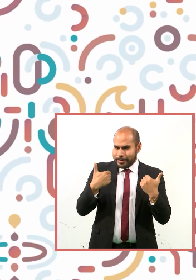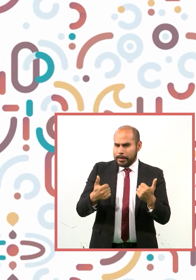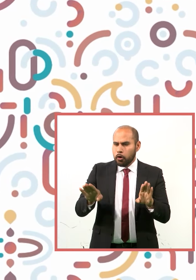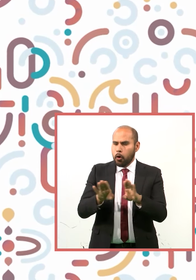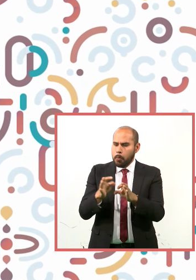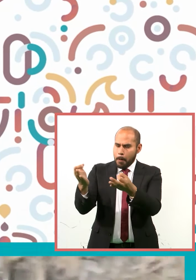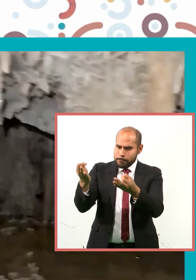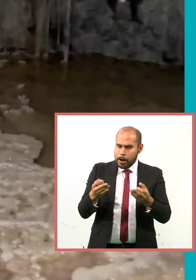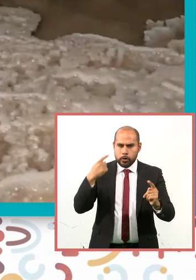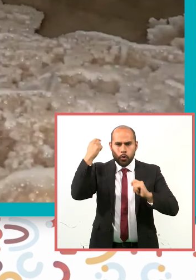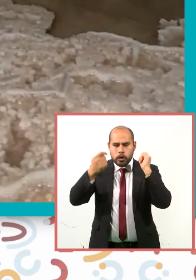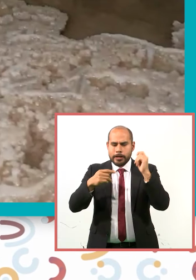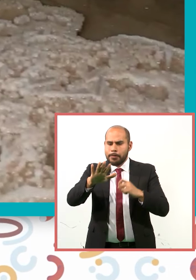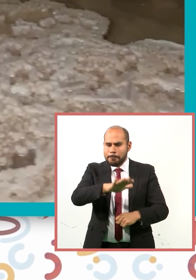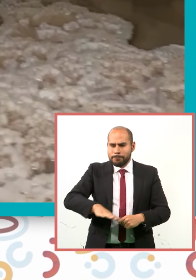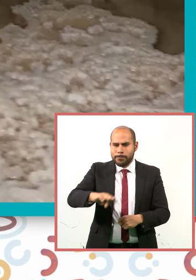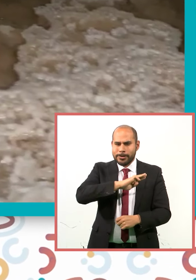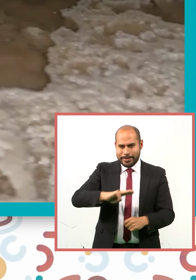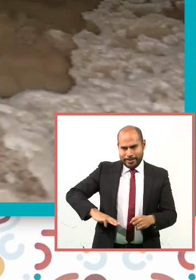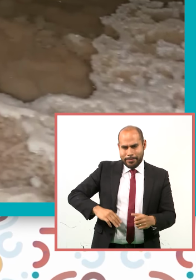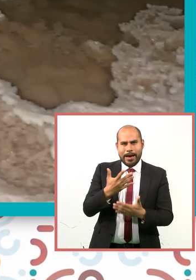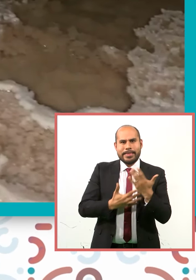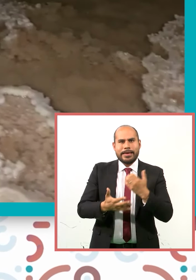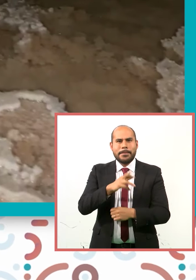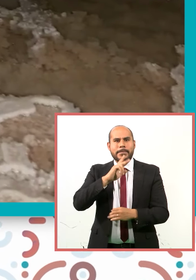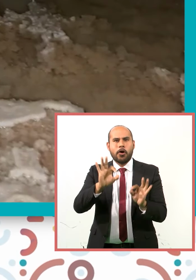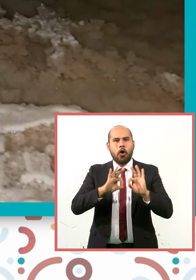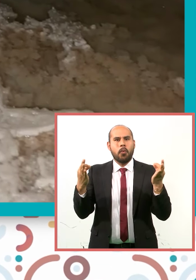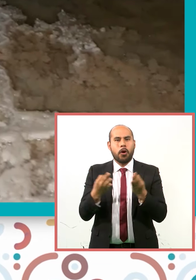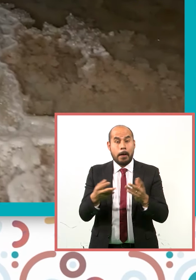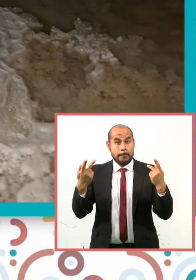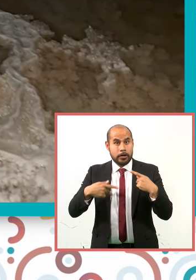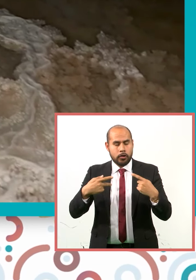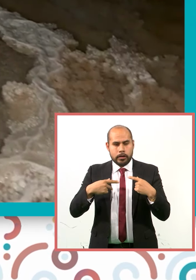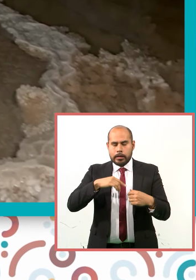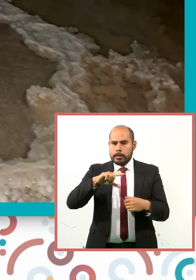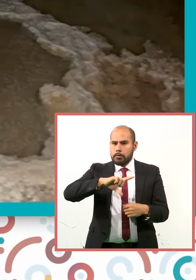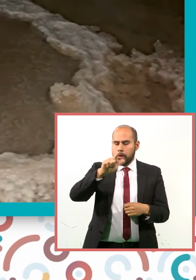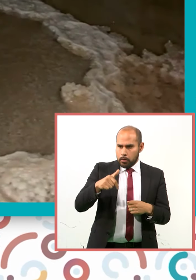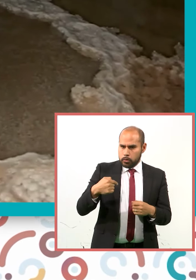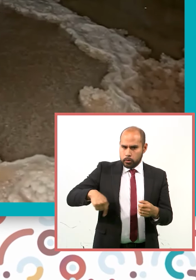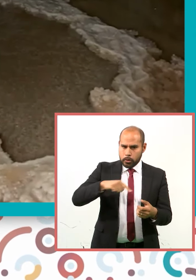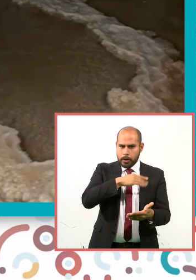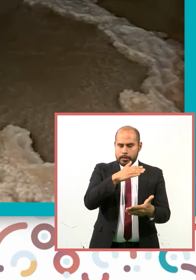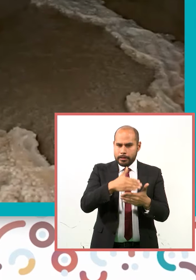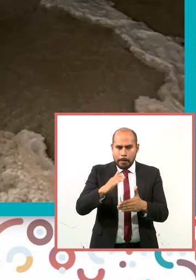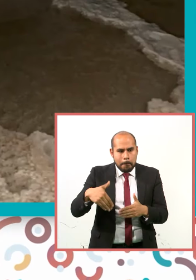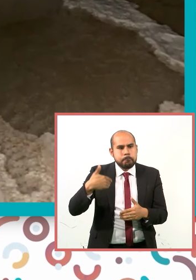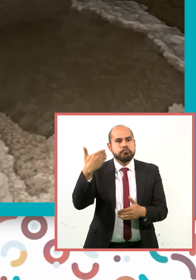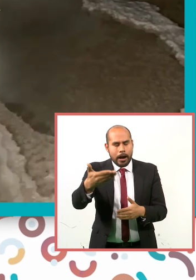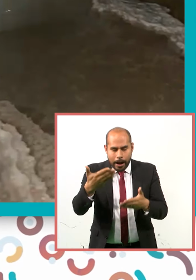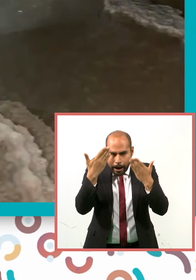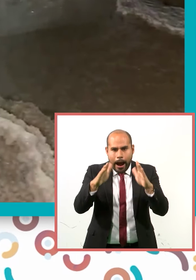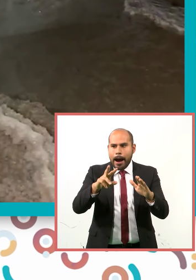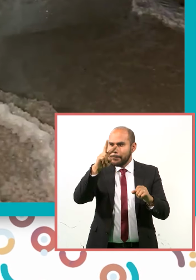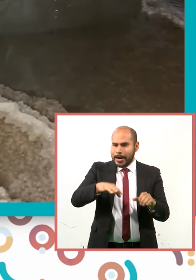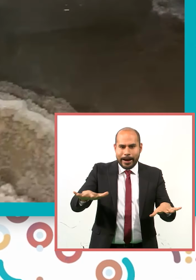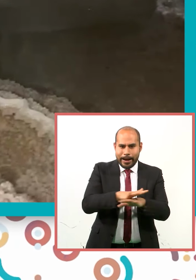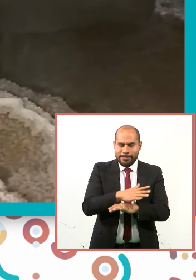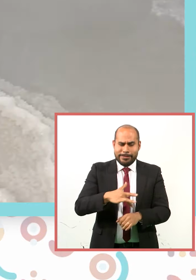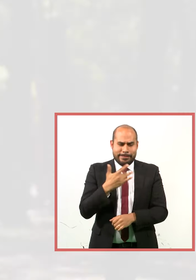para que las personas entiendan cómo deben de atraer el turismo a su municipio y hacerlo de la mejor forma. Y que la gente haya visto cambios después de